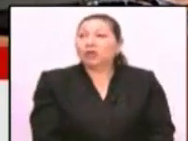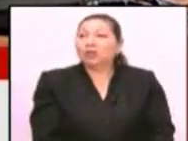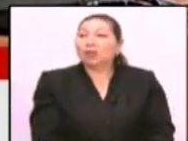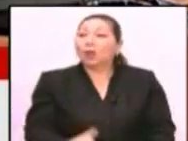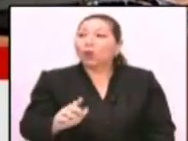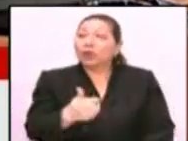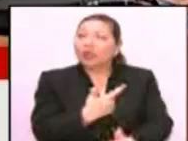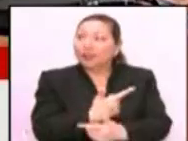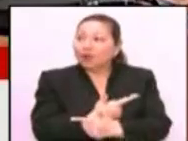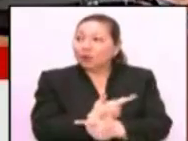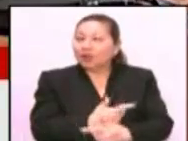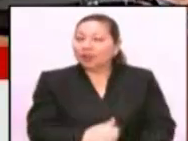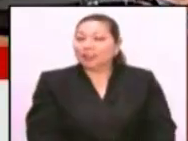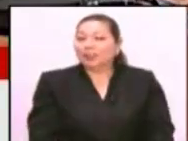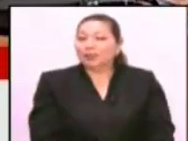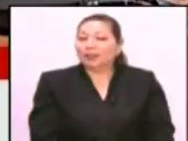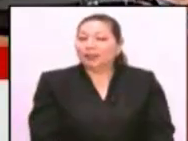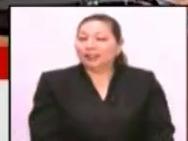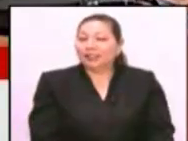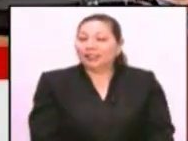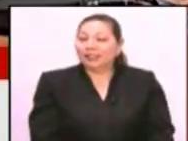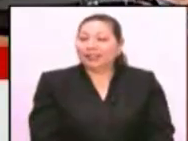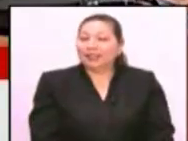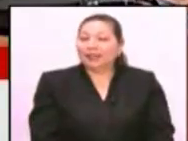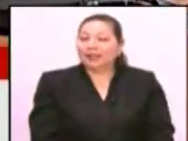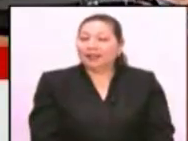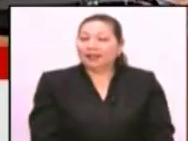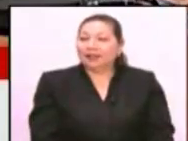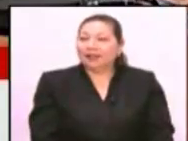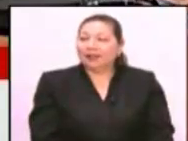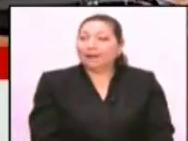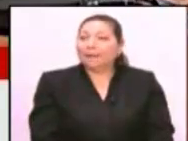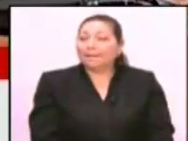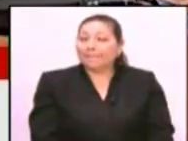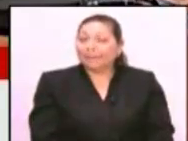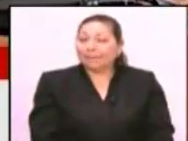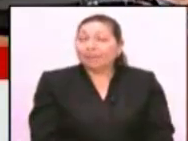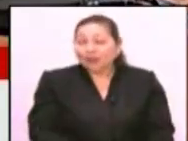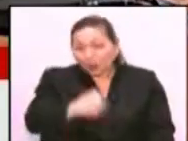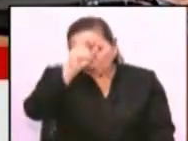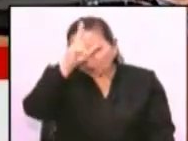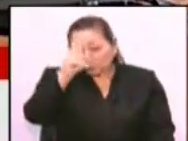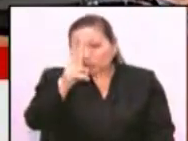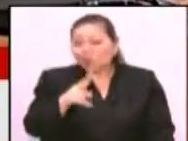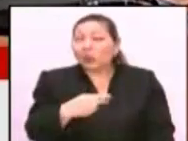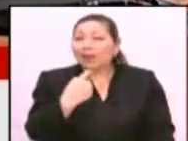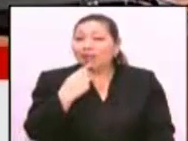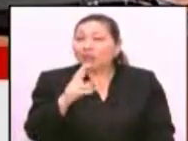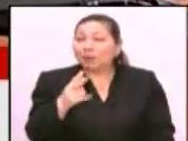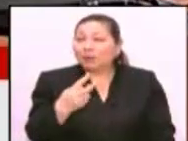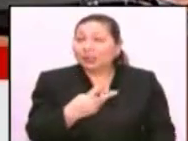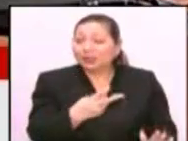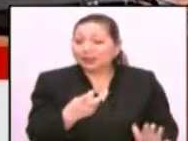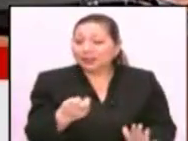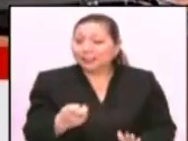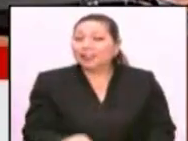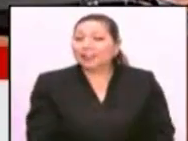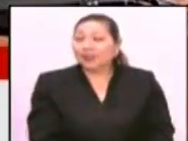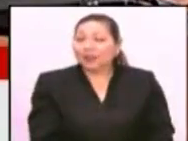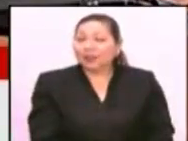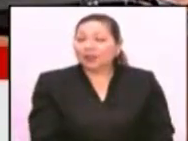Lurigancho. Quiero hacer un pequeño paréntesis, presidente. Cusco, al penal de Quencoro, tiene 2.700